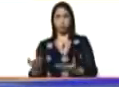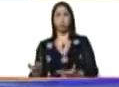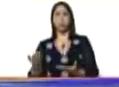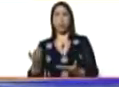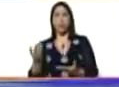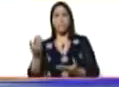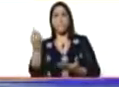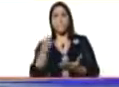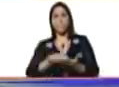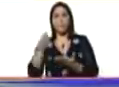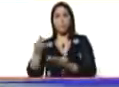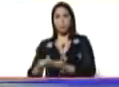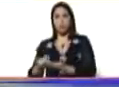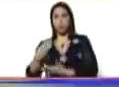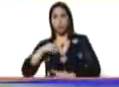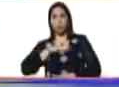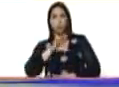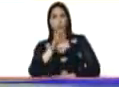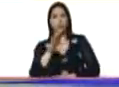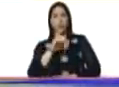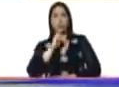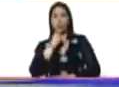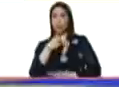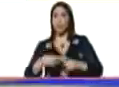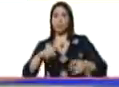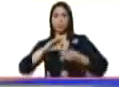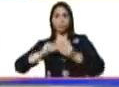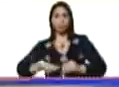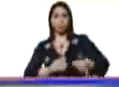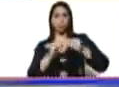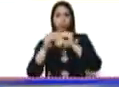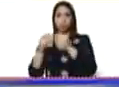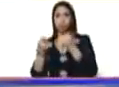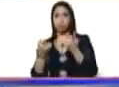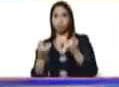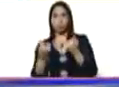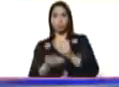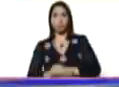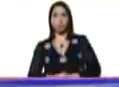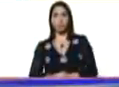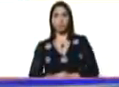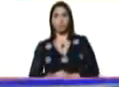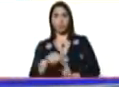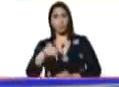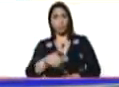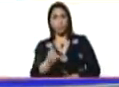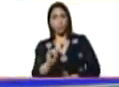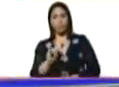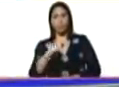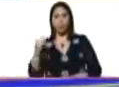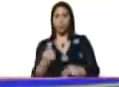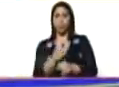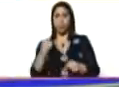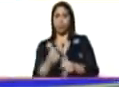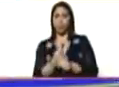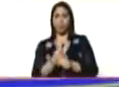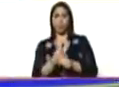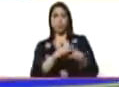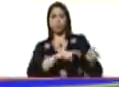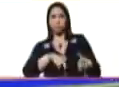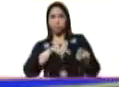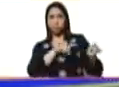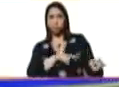país es la clave para la recuperación de la economía. Aquí están la clase obrera, los